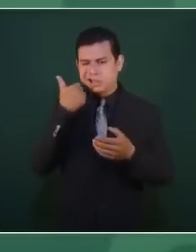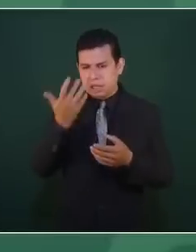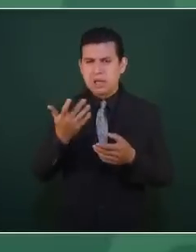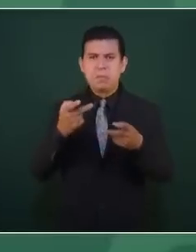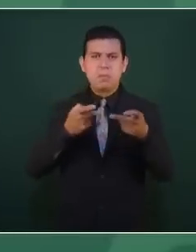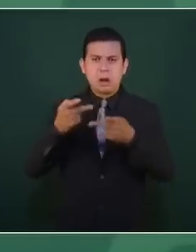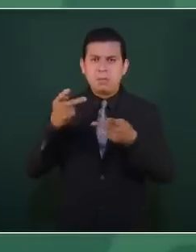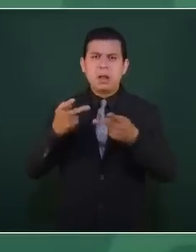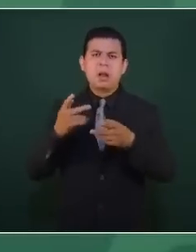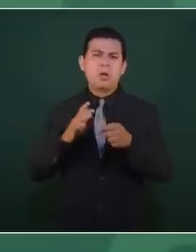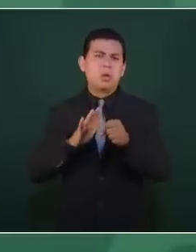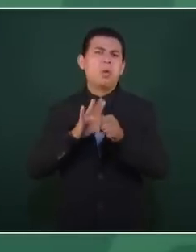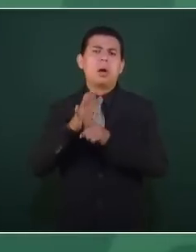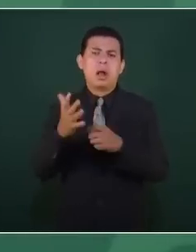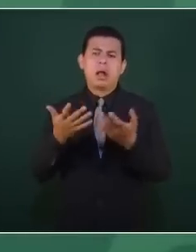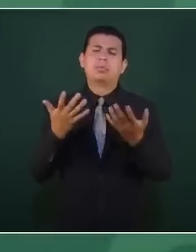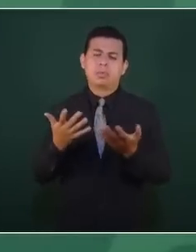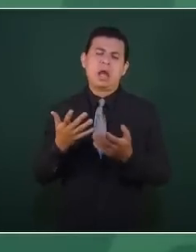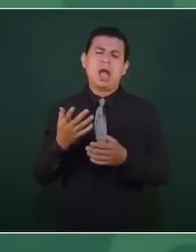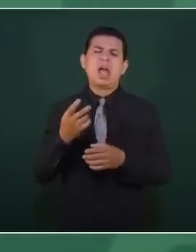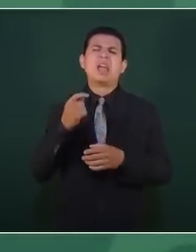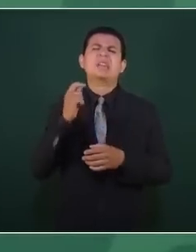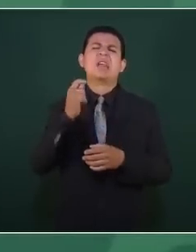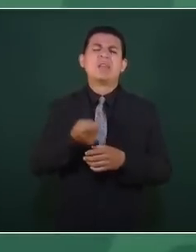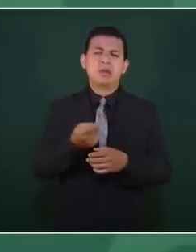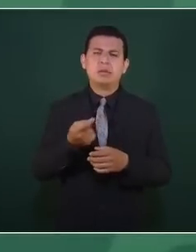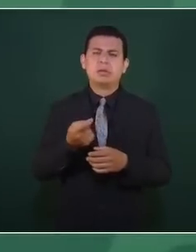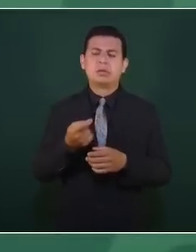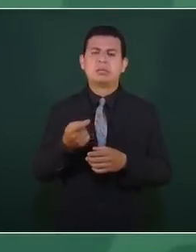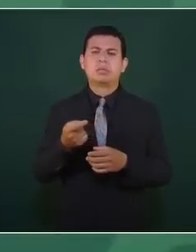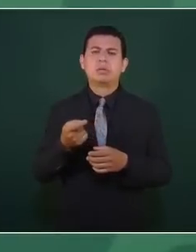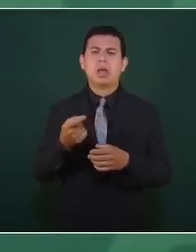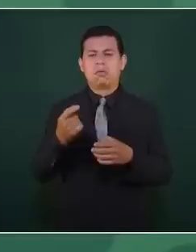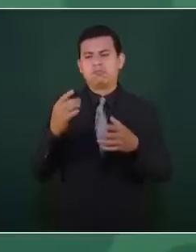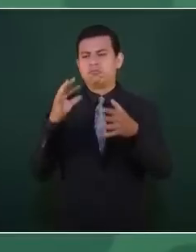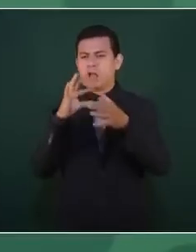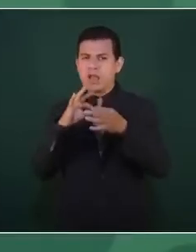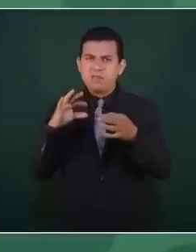pidiendo que se intervenga, que